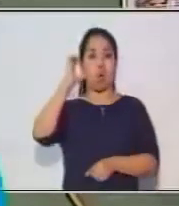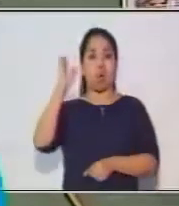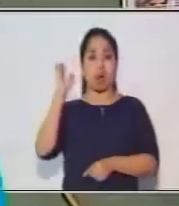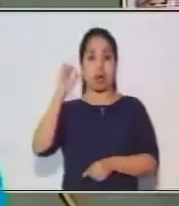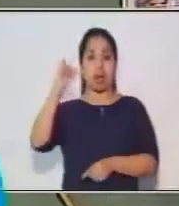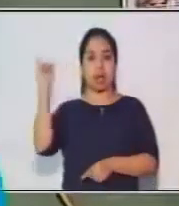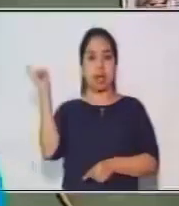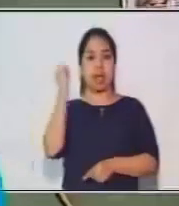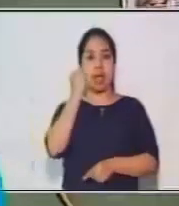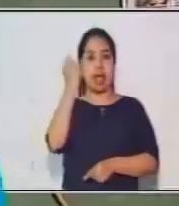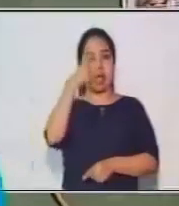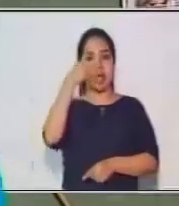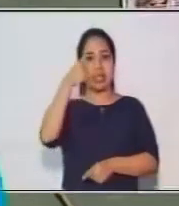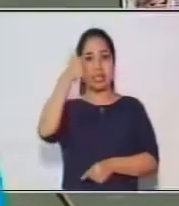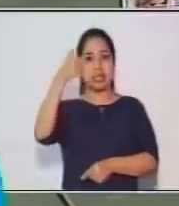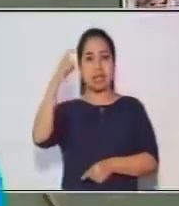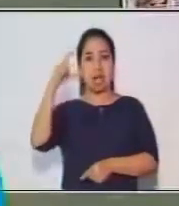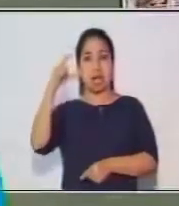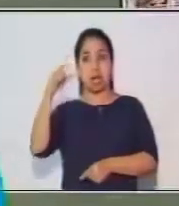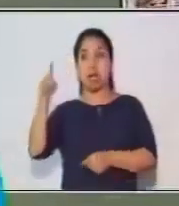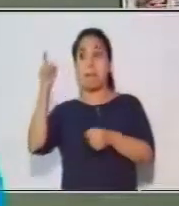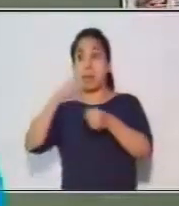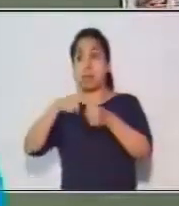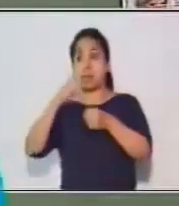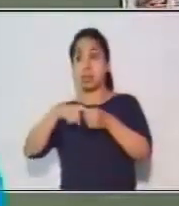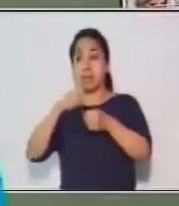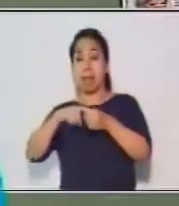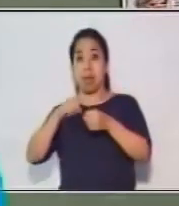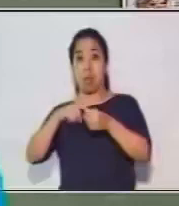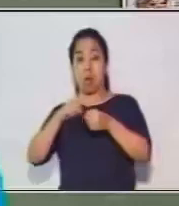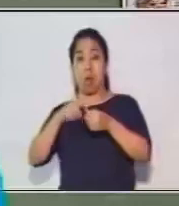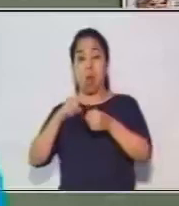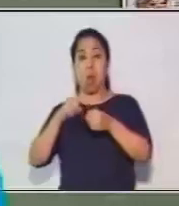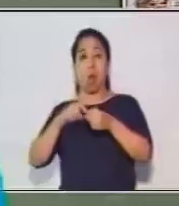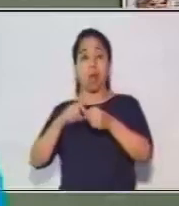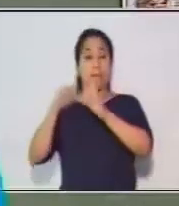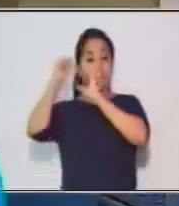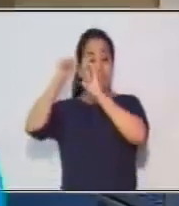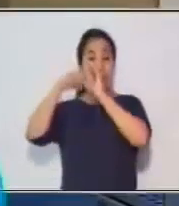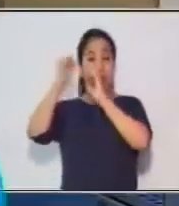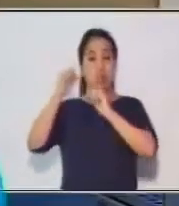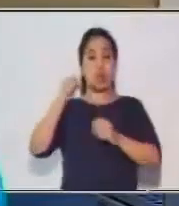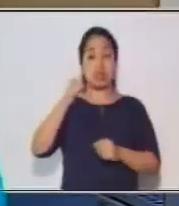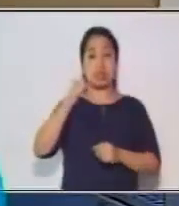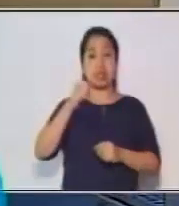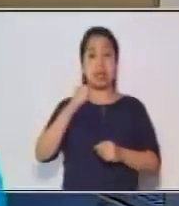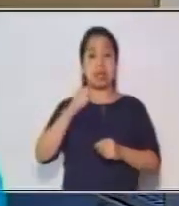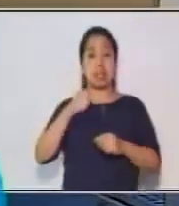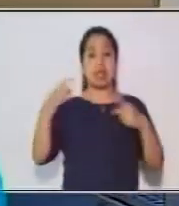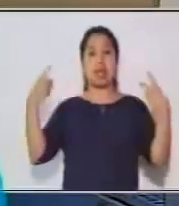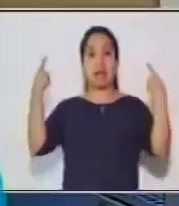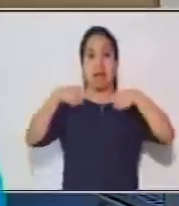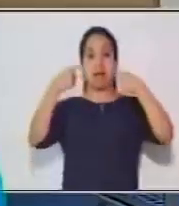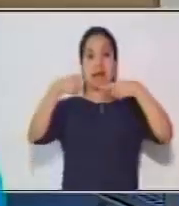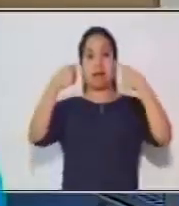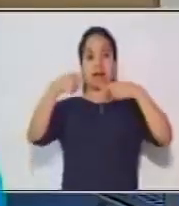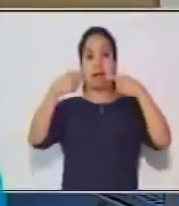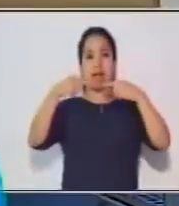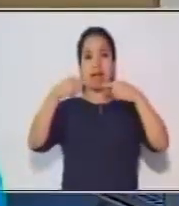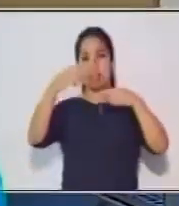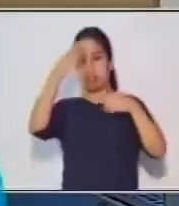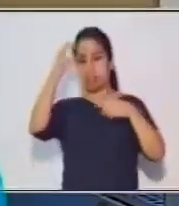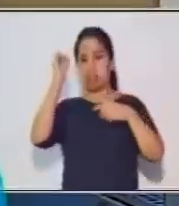Él ha participado en series como Star Wars y es guatemalteco. Entonces, como los íconos